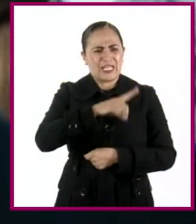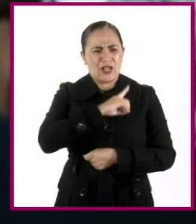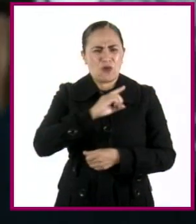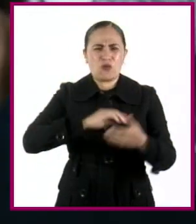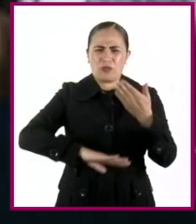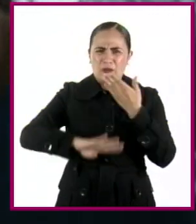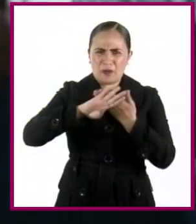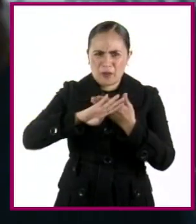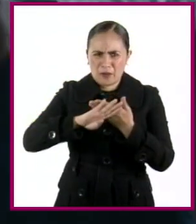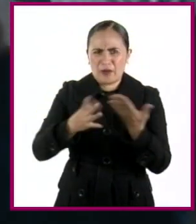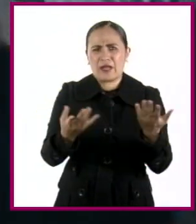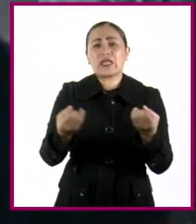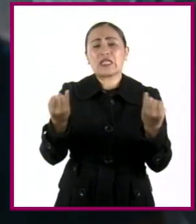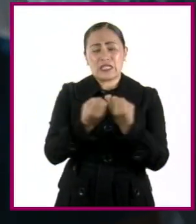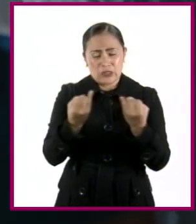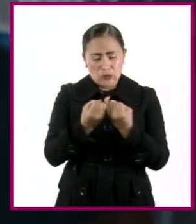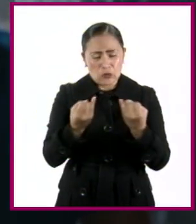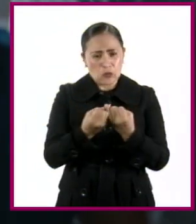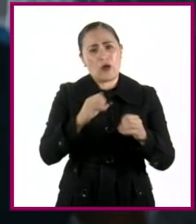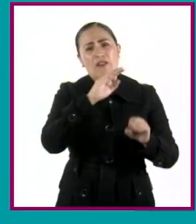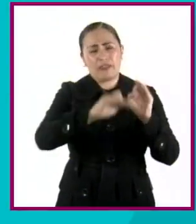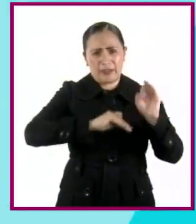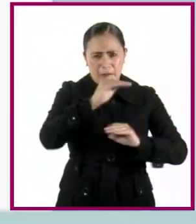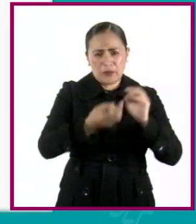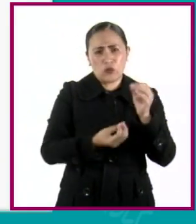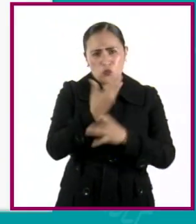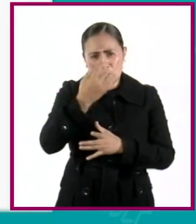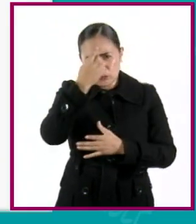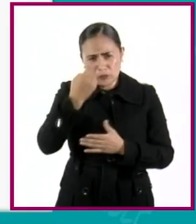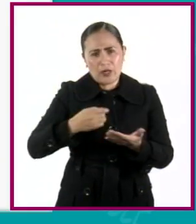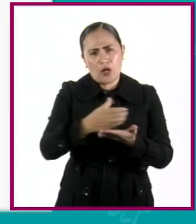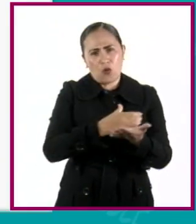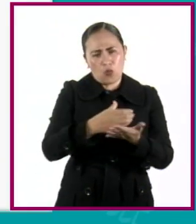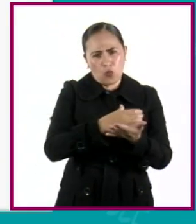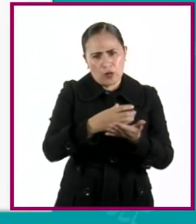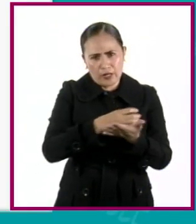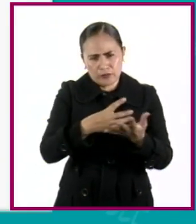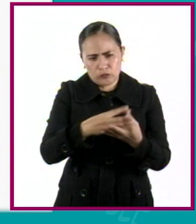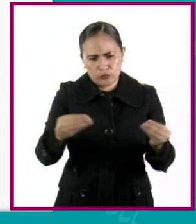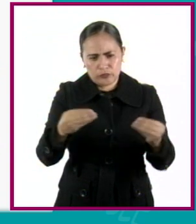sino también idear tratamientos novedosos para curarlos. Las